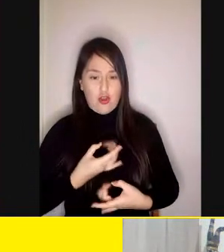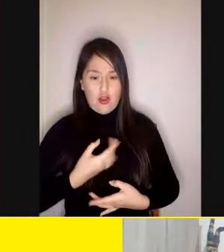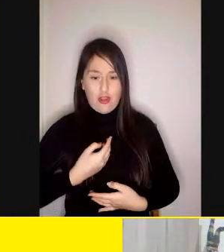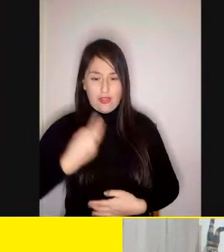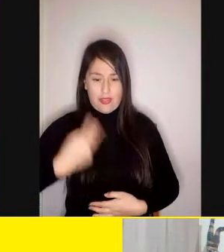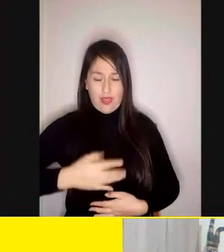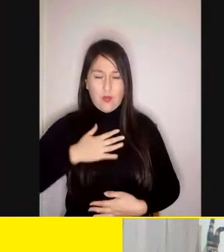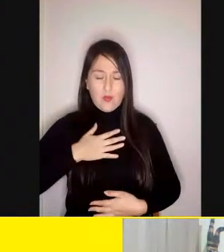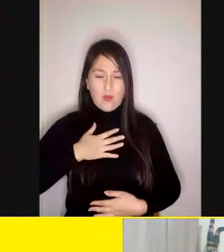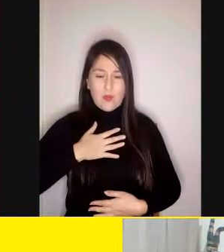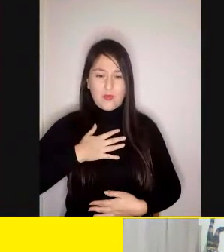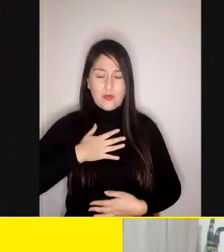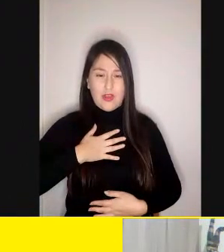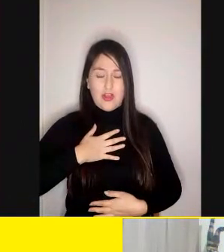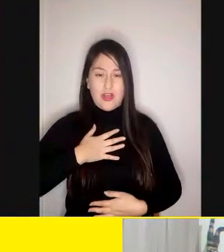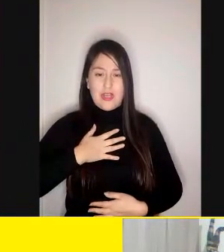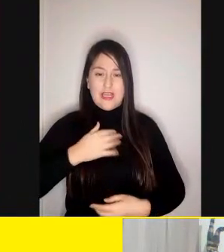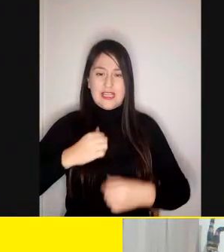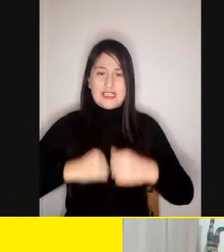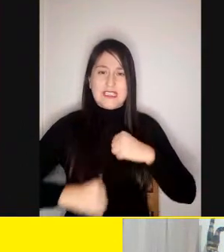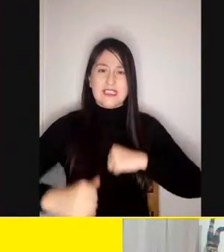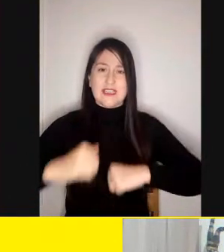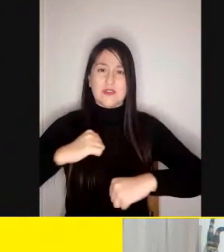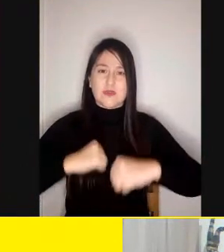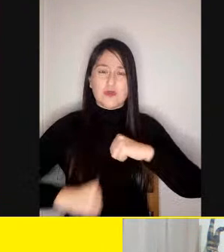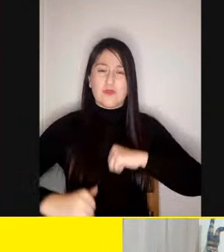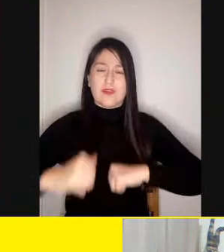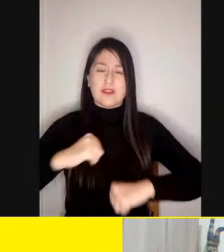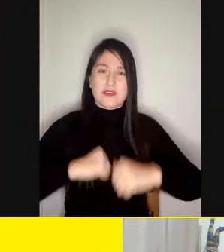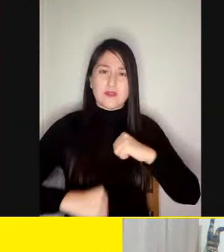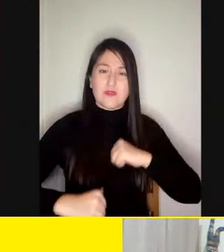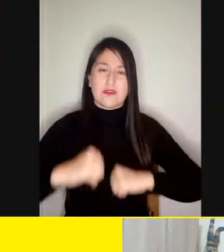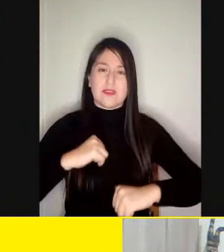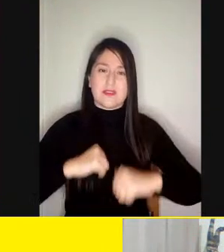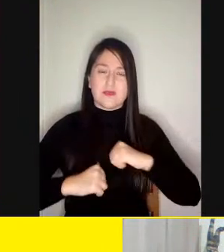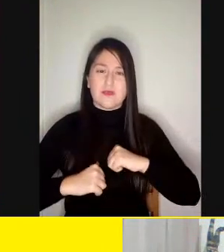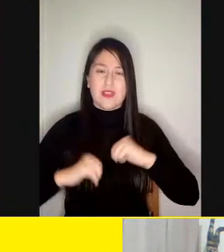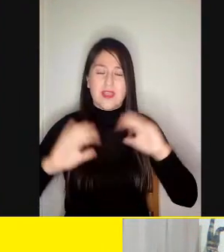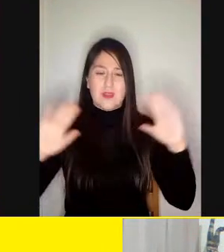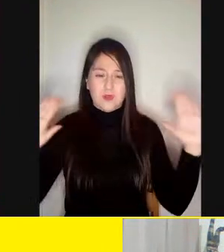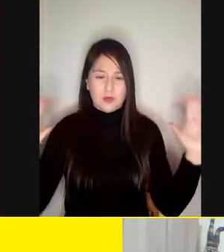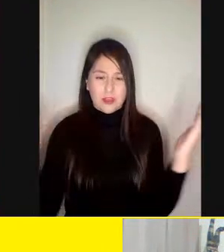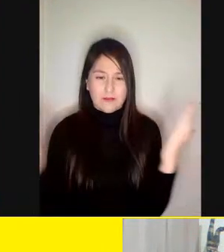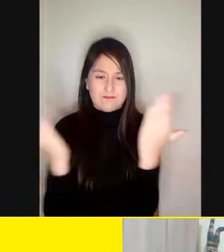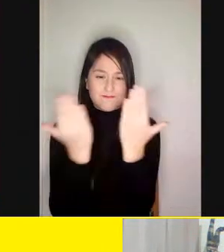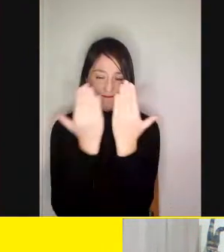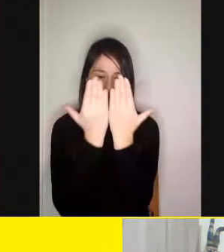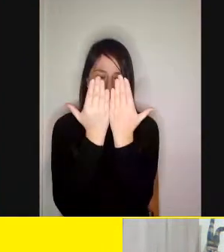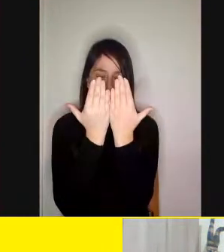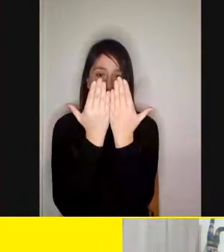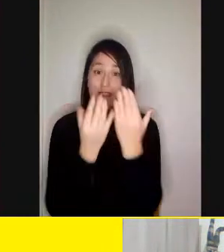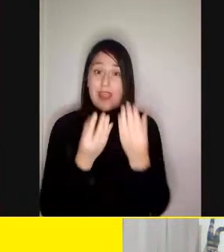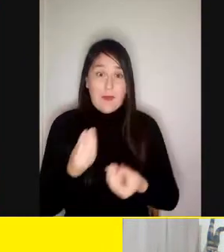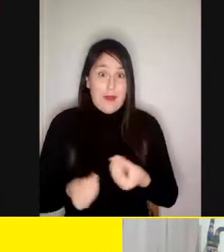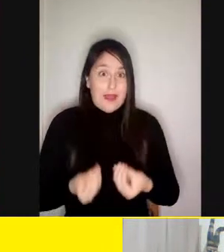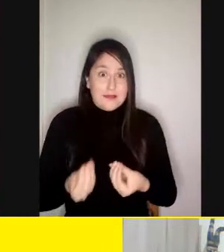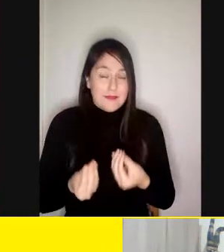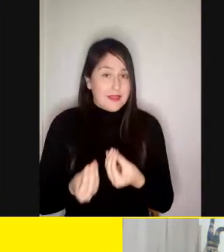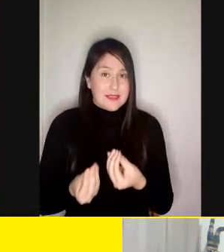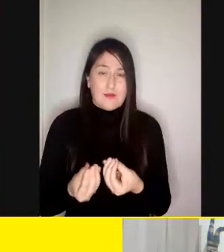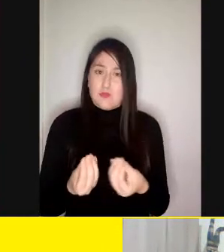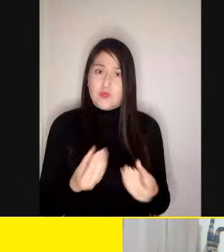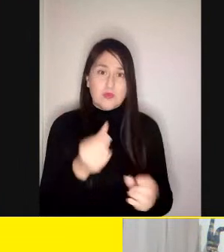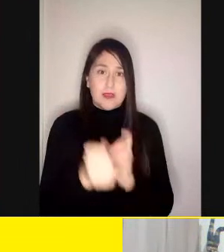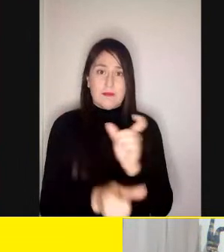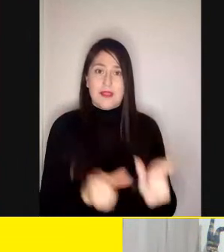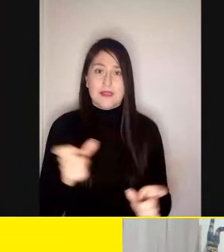Si se sufre todo el tiempo con él y uno se encierra con él, ¿no? Y le ha pasado a mucha gente. Si